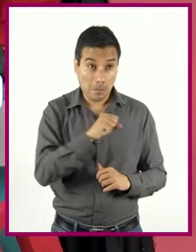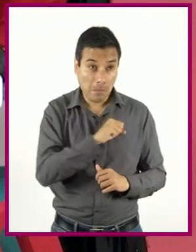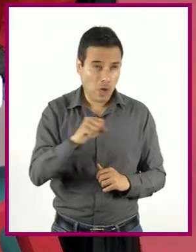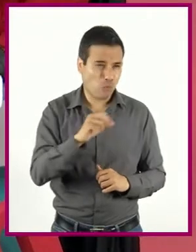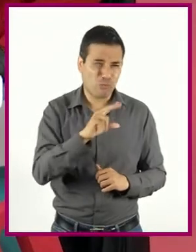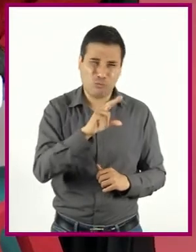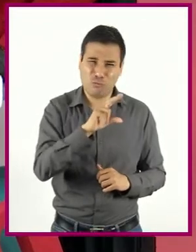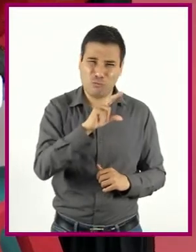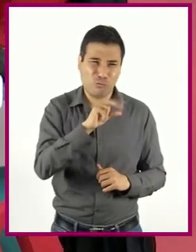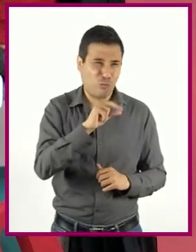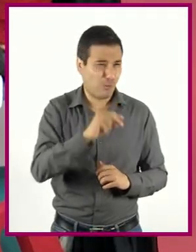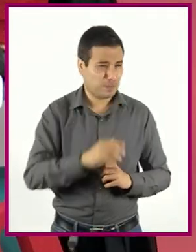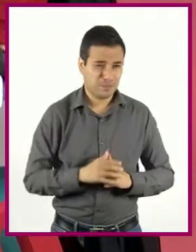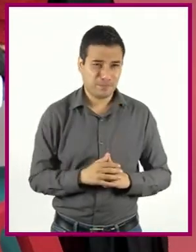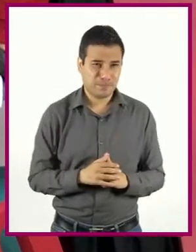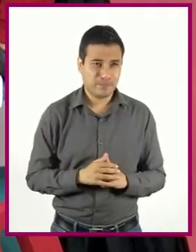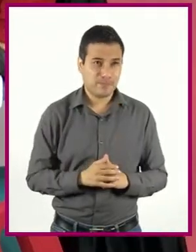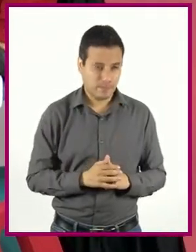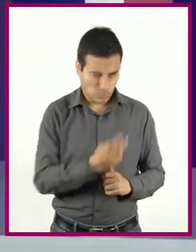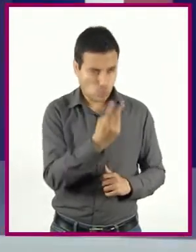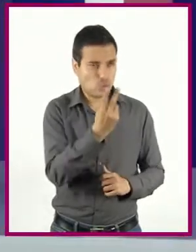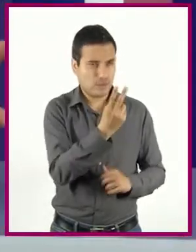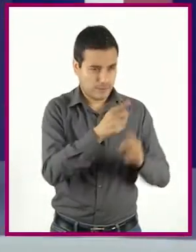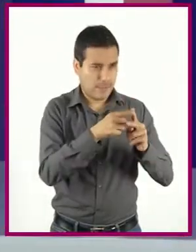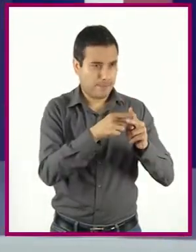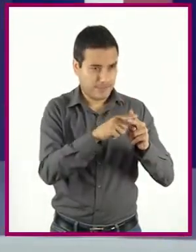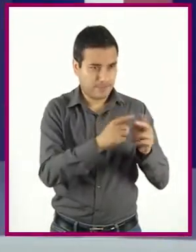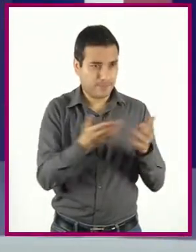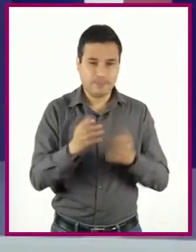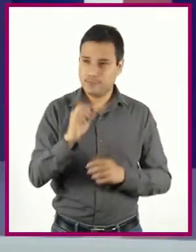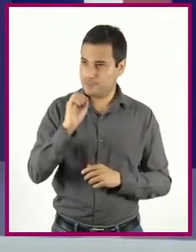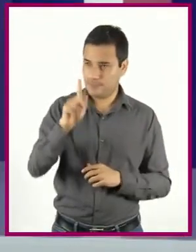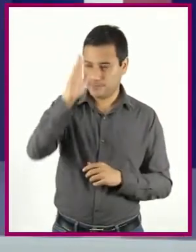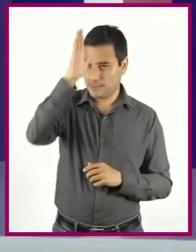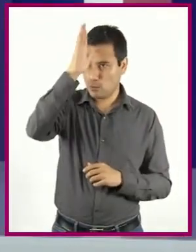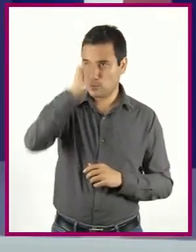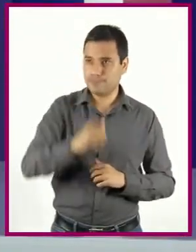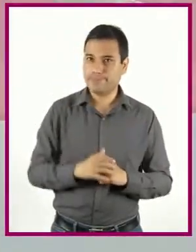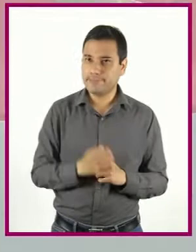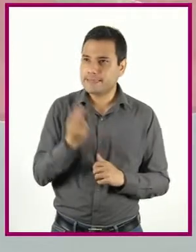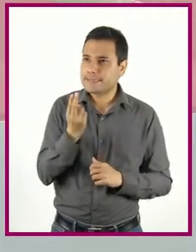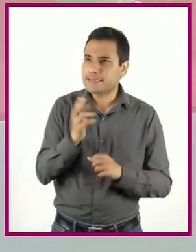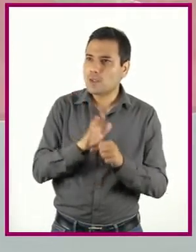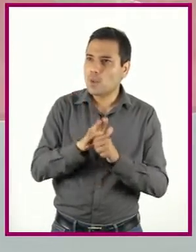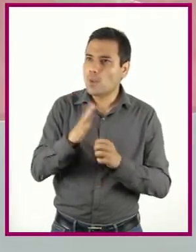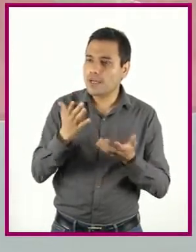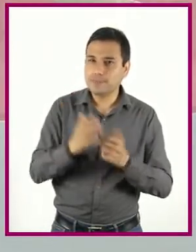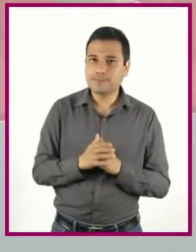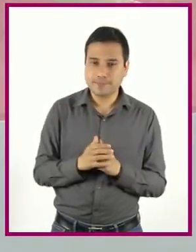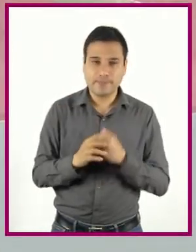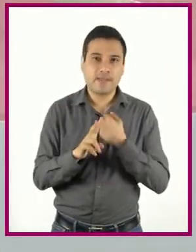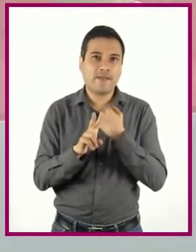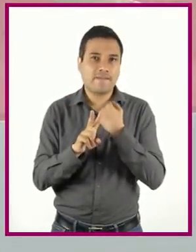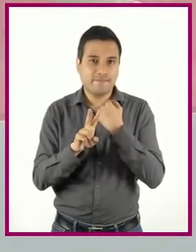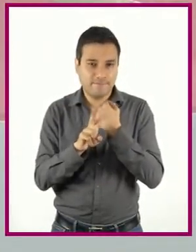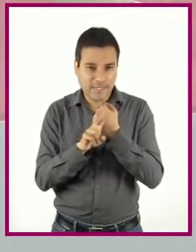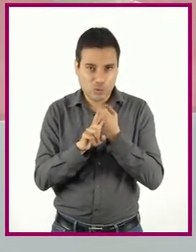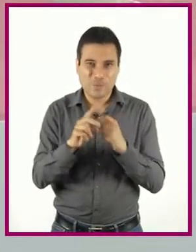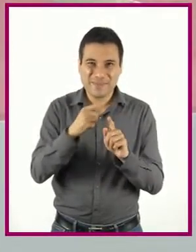caballeroso. Ustedes primero. Trato hecho. ¿Qué necesitamos? Vasos de